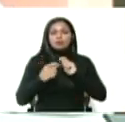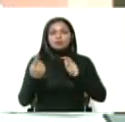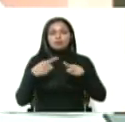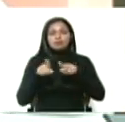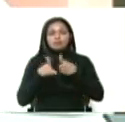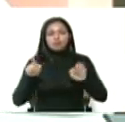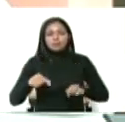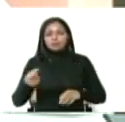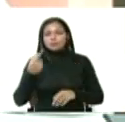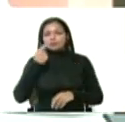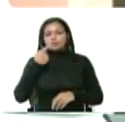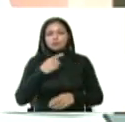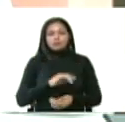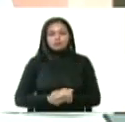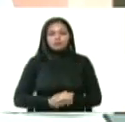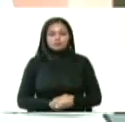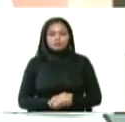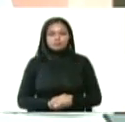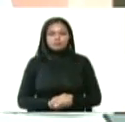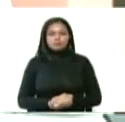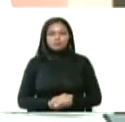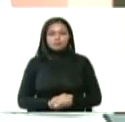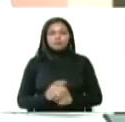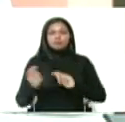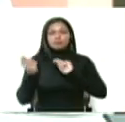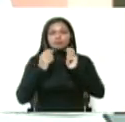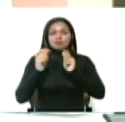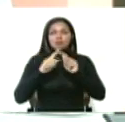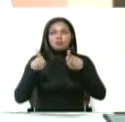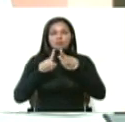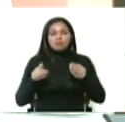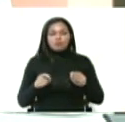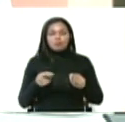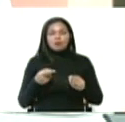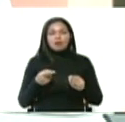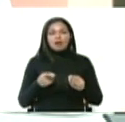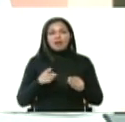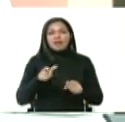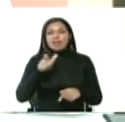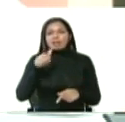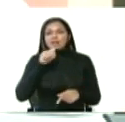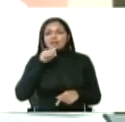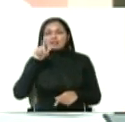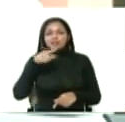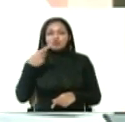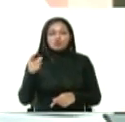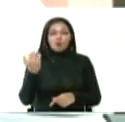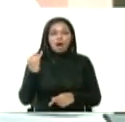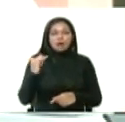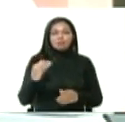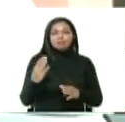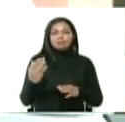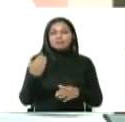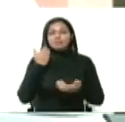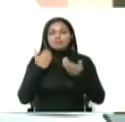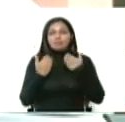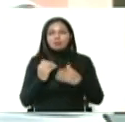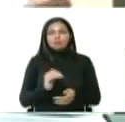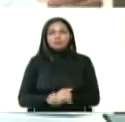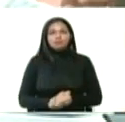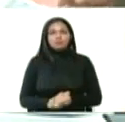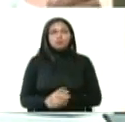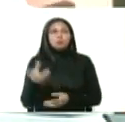tratamientos, y también hay un debate sobre el tema de la inmunidad, de la inmunología. He escuchado